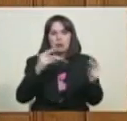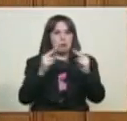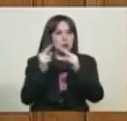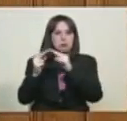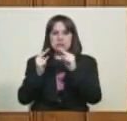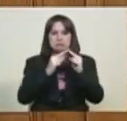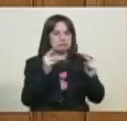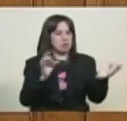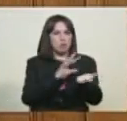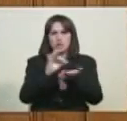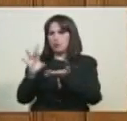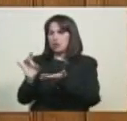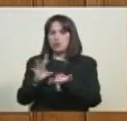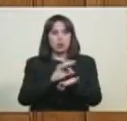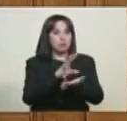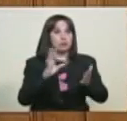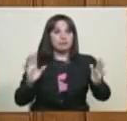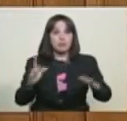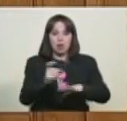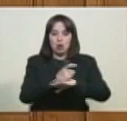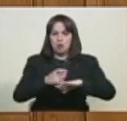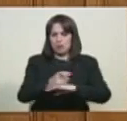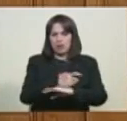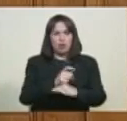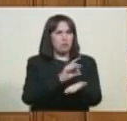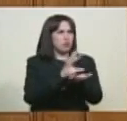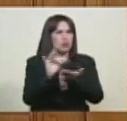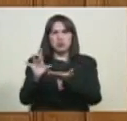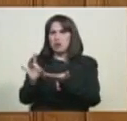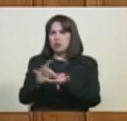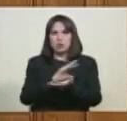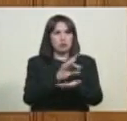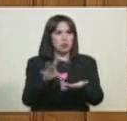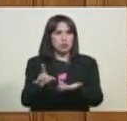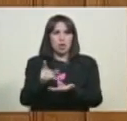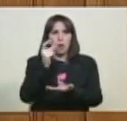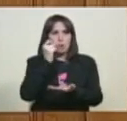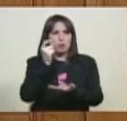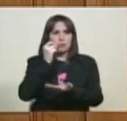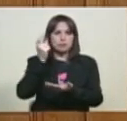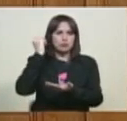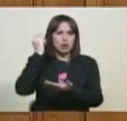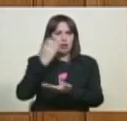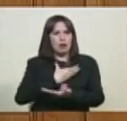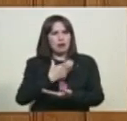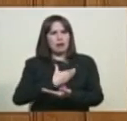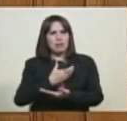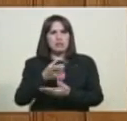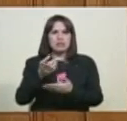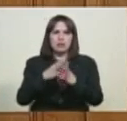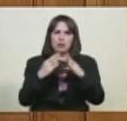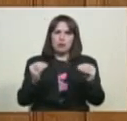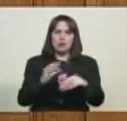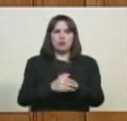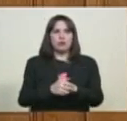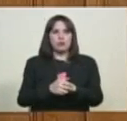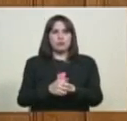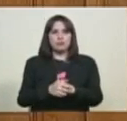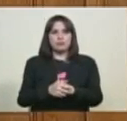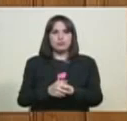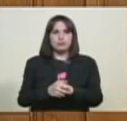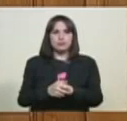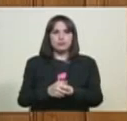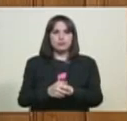Desde este mismo salón se destituyeron gobernadores, gobernadoras, alcaldes, alcaldesas, de un plumazo.